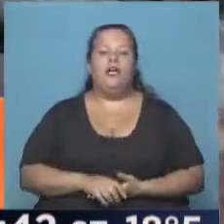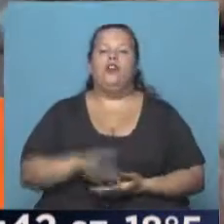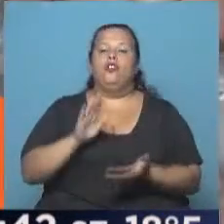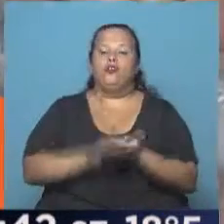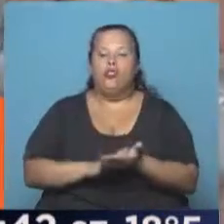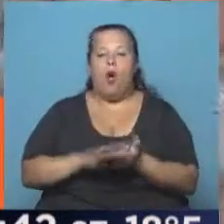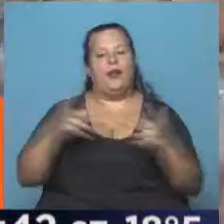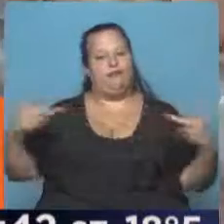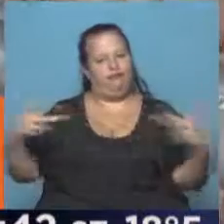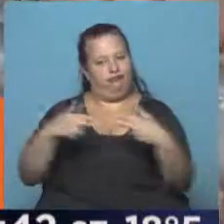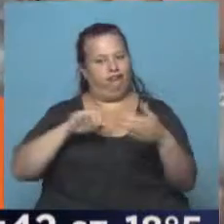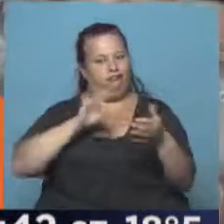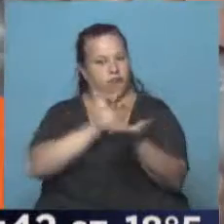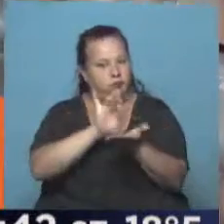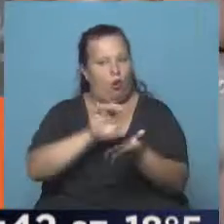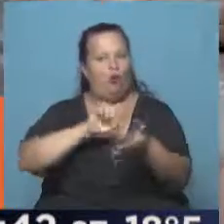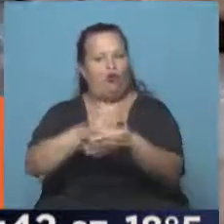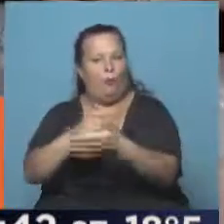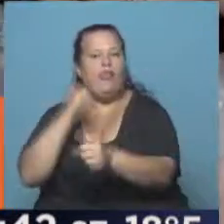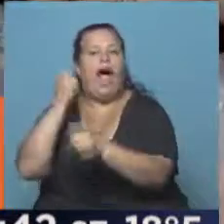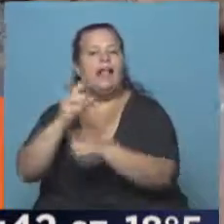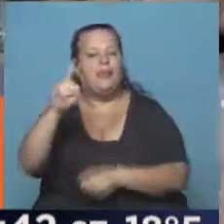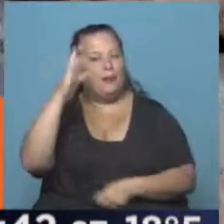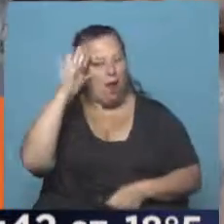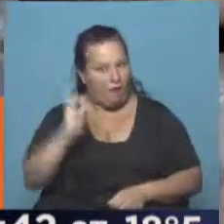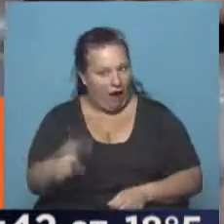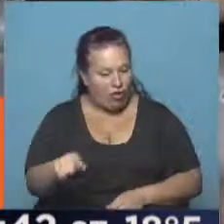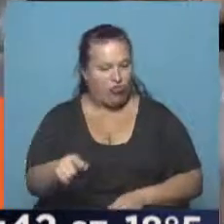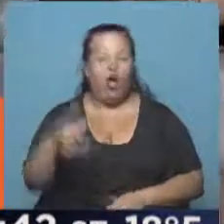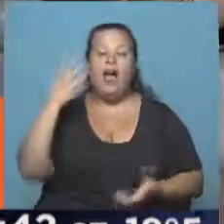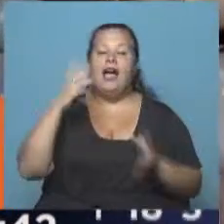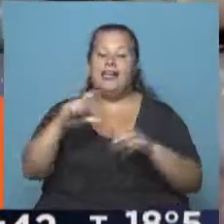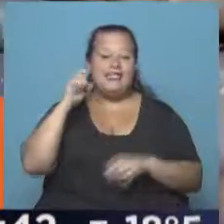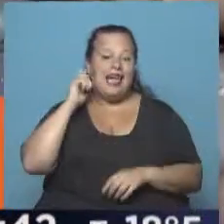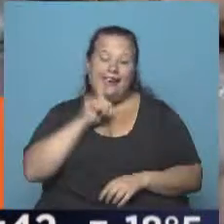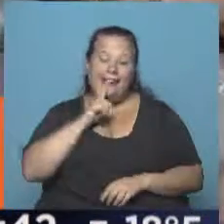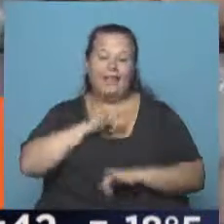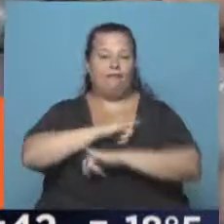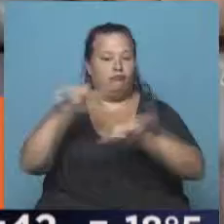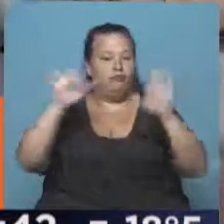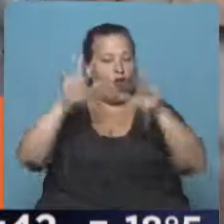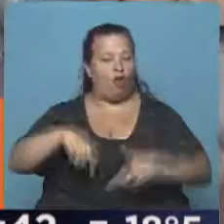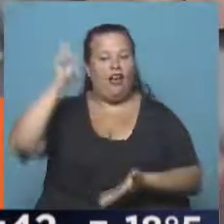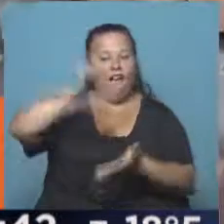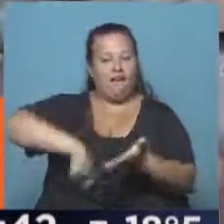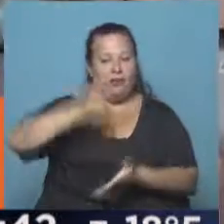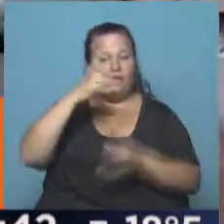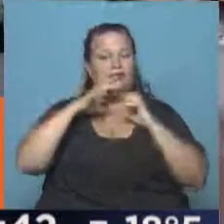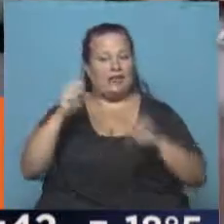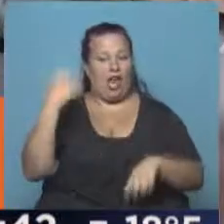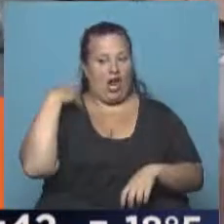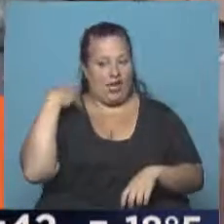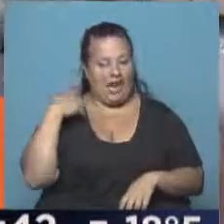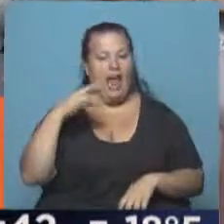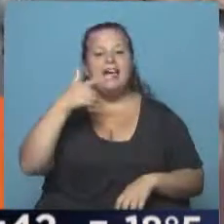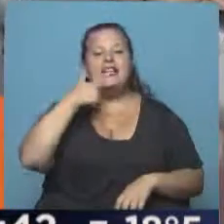sobre frenar los despidos y las suspensiones hasta el 1 de marzo próximo. Desde la Central Obrera emitieron un comunicado firmado por uno de los secretarios generales,